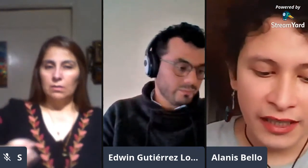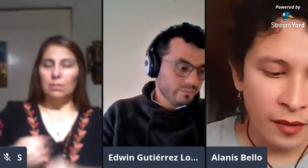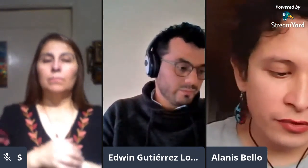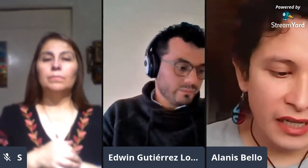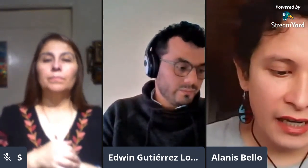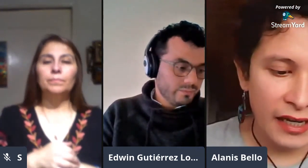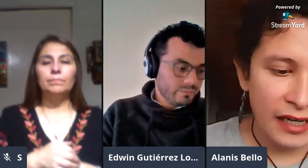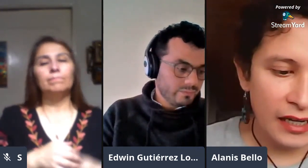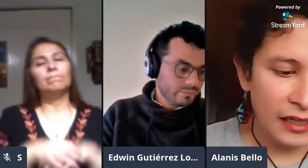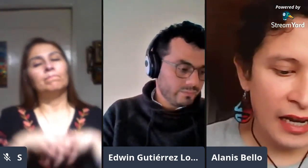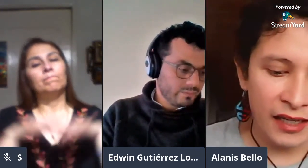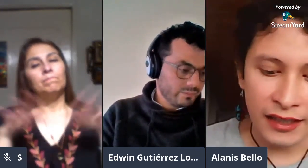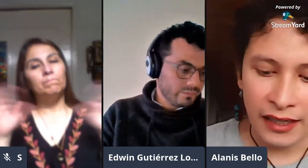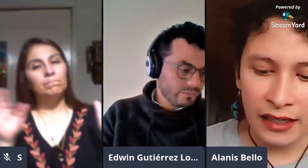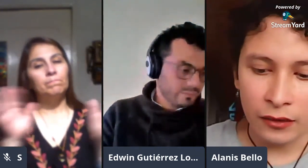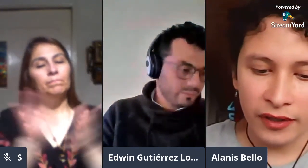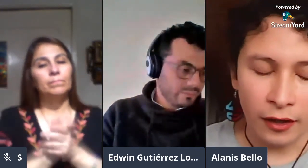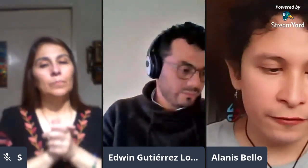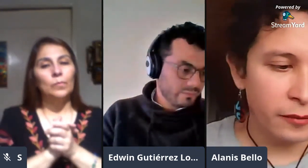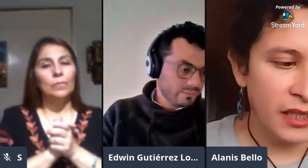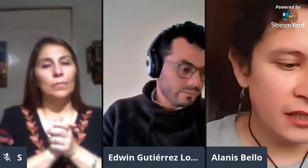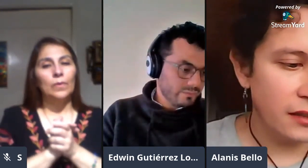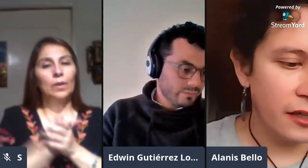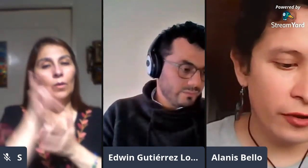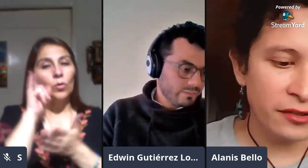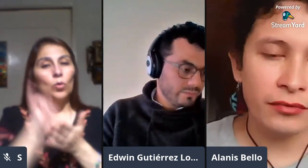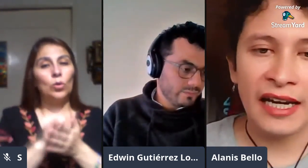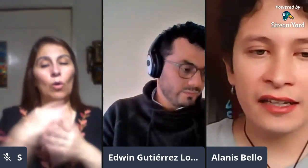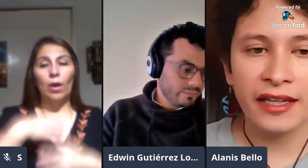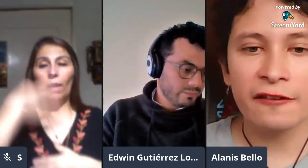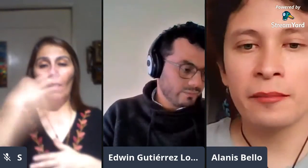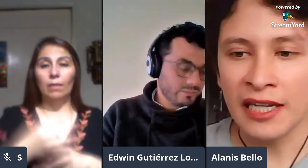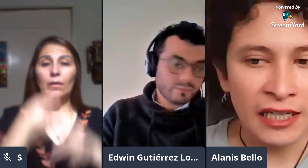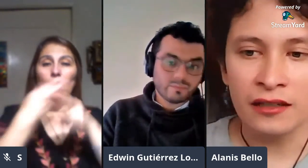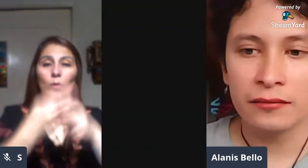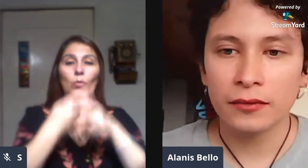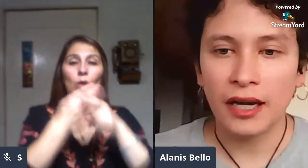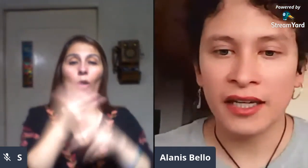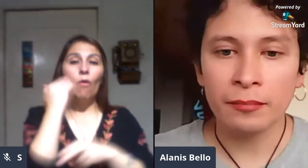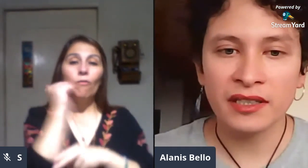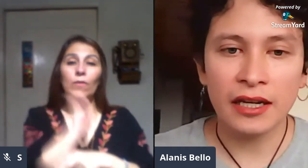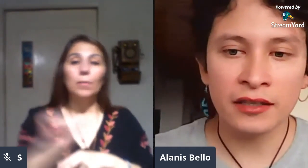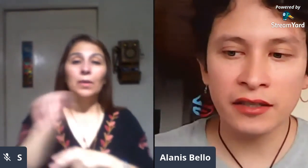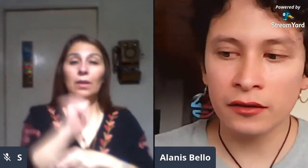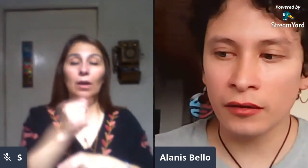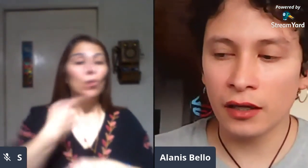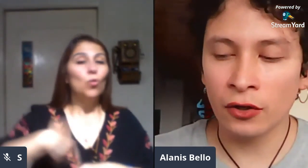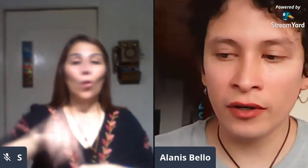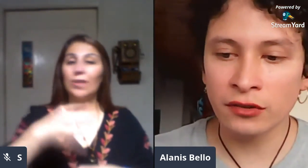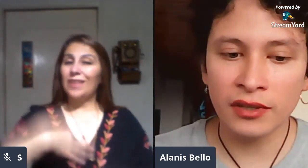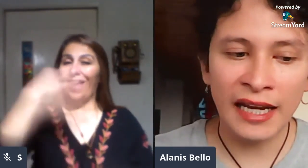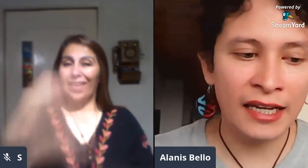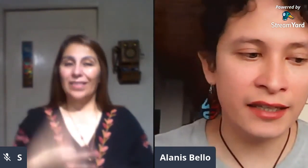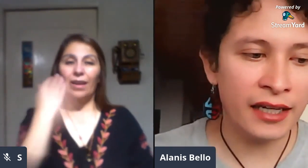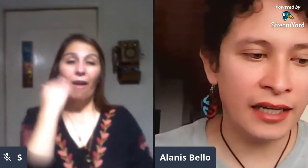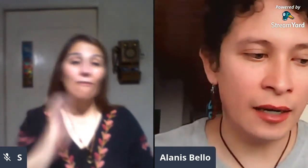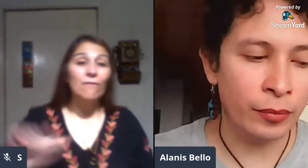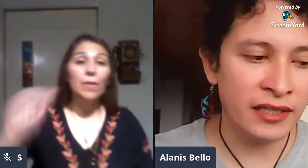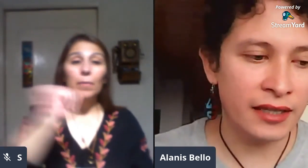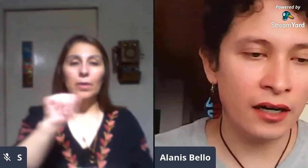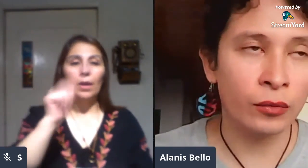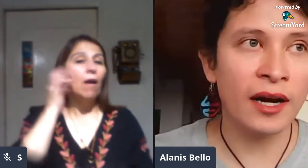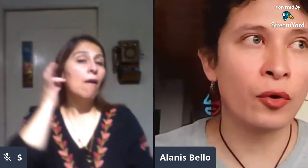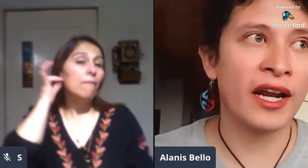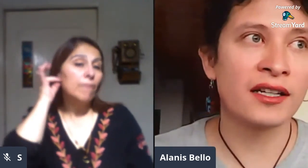Bueno, pues digamos que la ética del cuidado feminista no es una ética femenina, hay que empezar diciendo que no es una ética